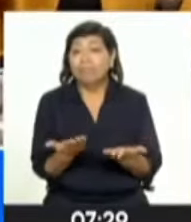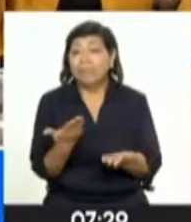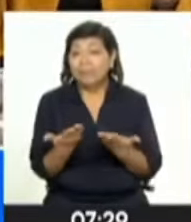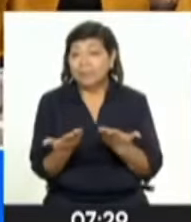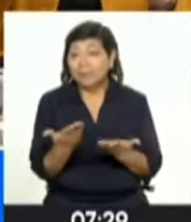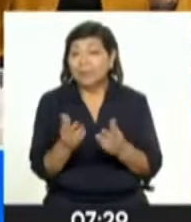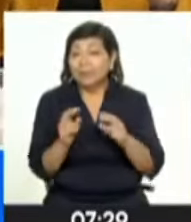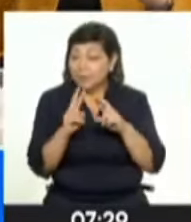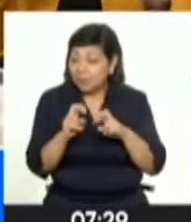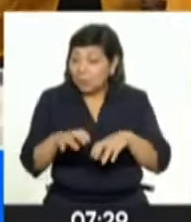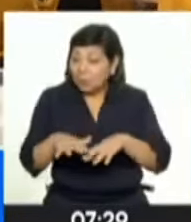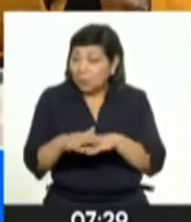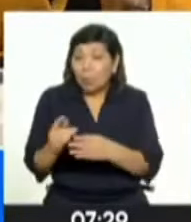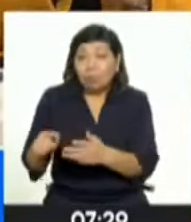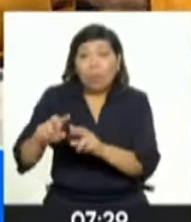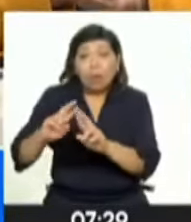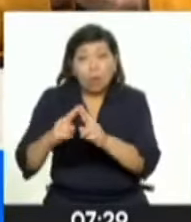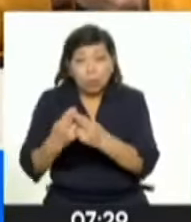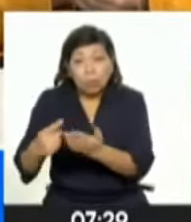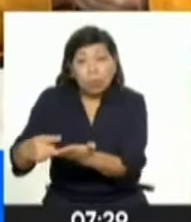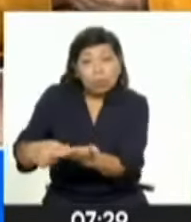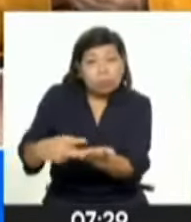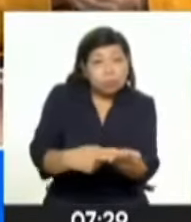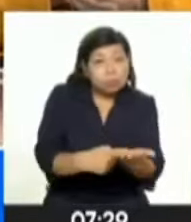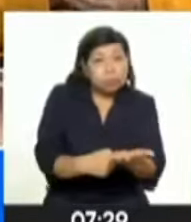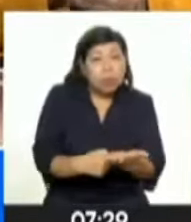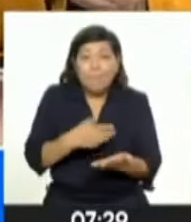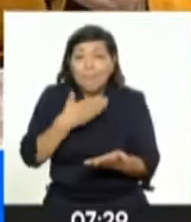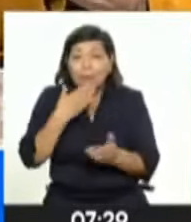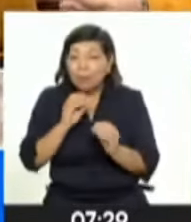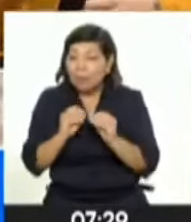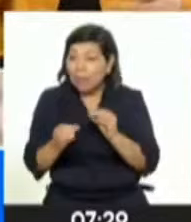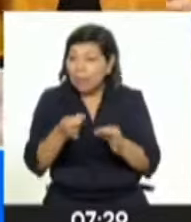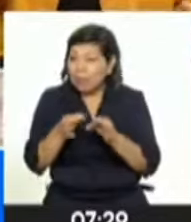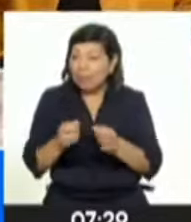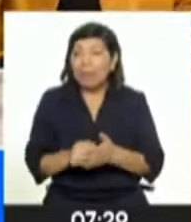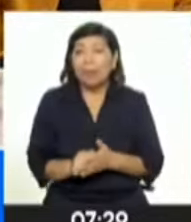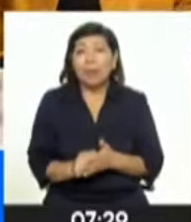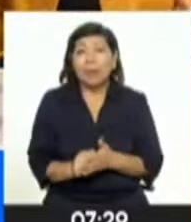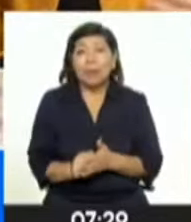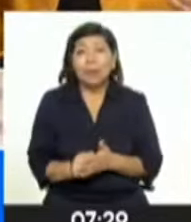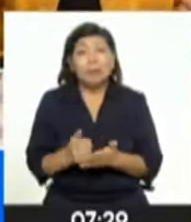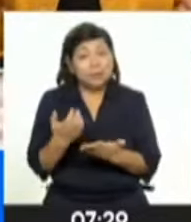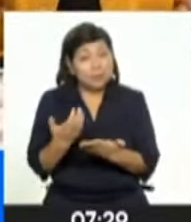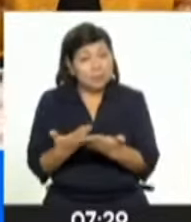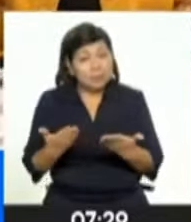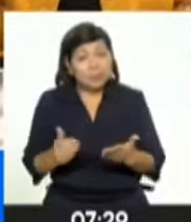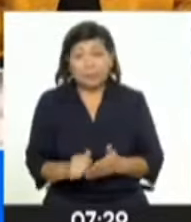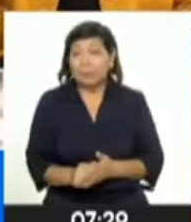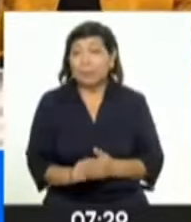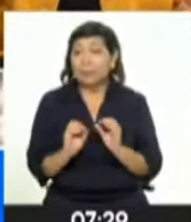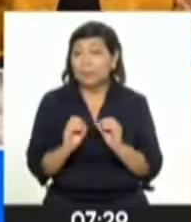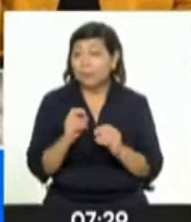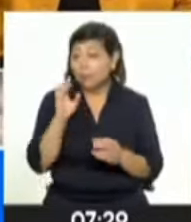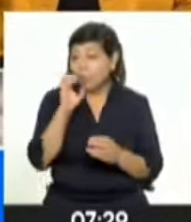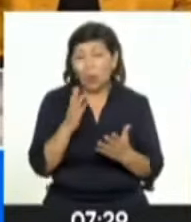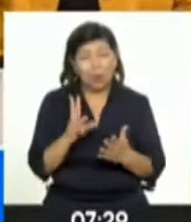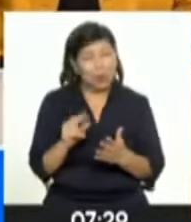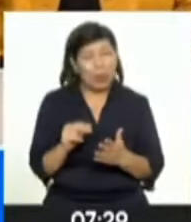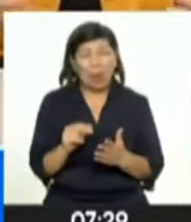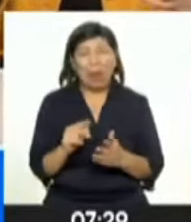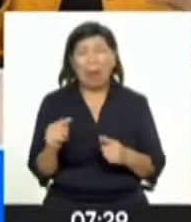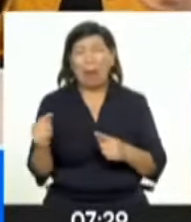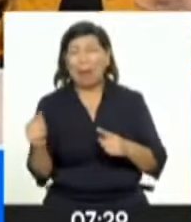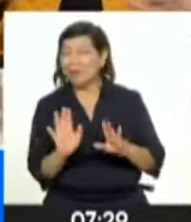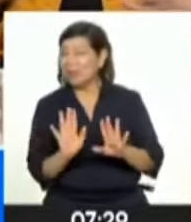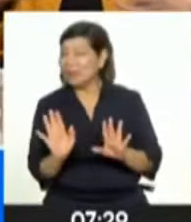vamos a tener que analizar y revisar para llevarlo de la mejor manera. ¿Cuál es la idea? Narración de hechos. La verdad es que lo que vamos a buscar es no